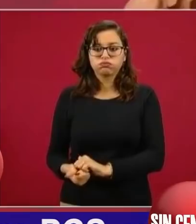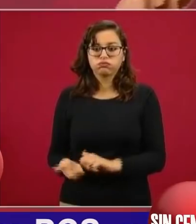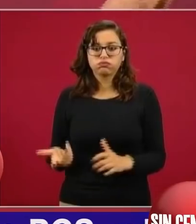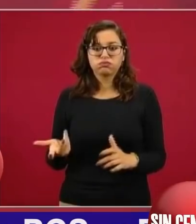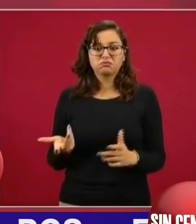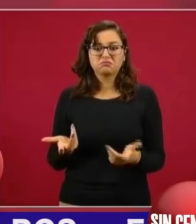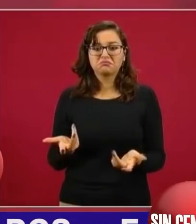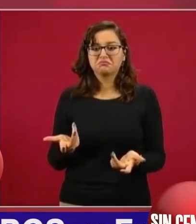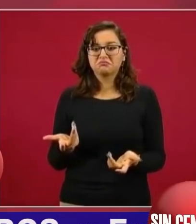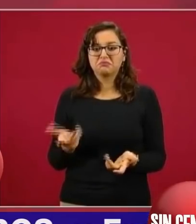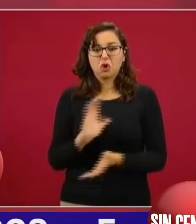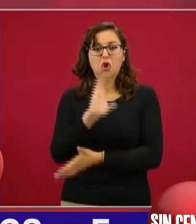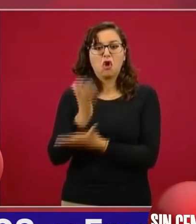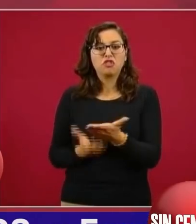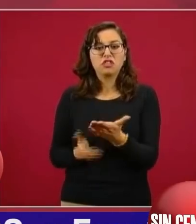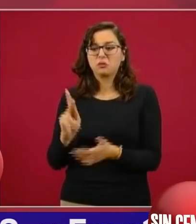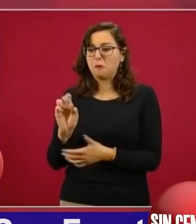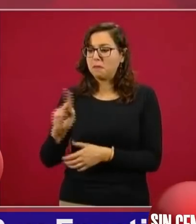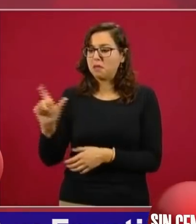contratistas de Pemex